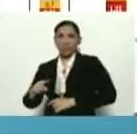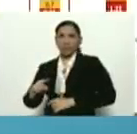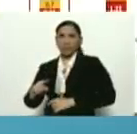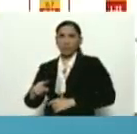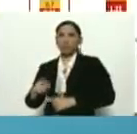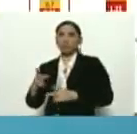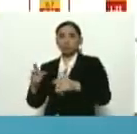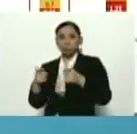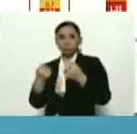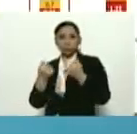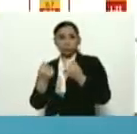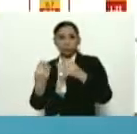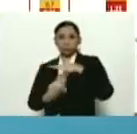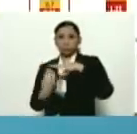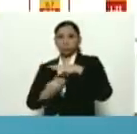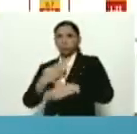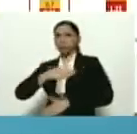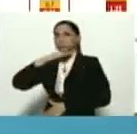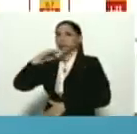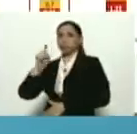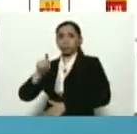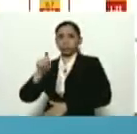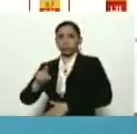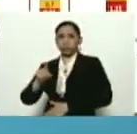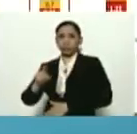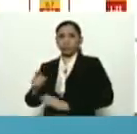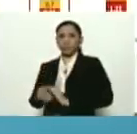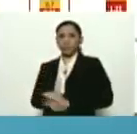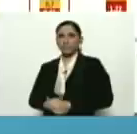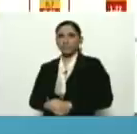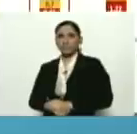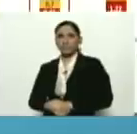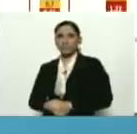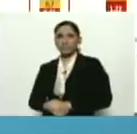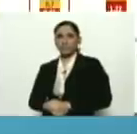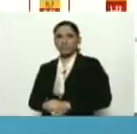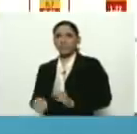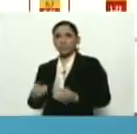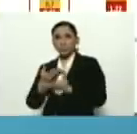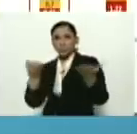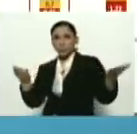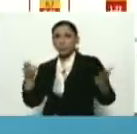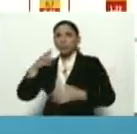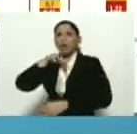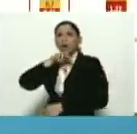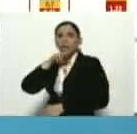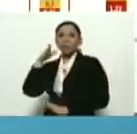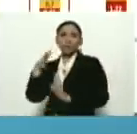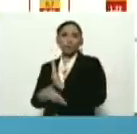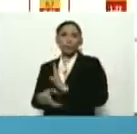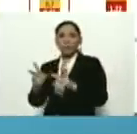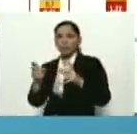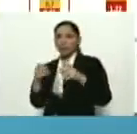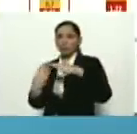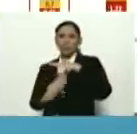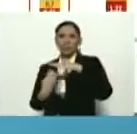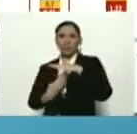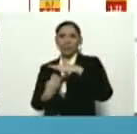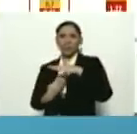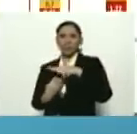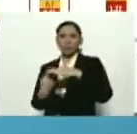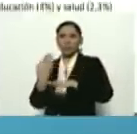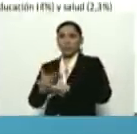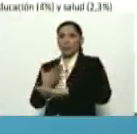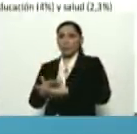sustento básico para cubrir su subsistencia. Y de eso estamos hablando cuando hablamos de un ingreso básico de